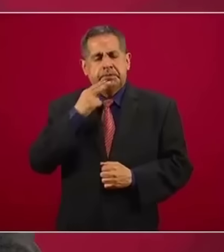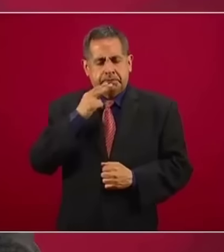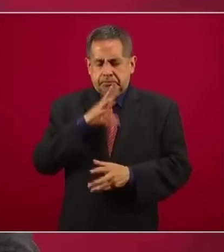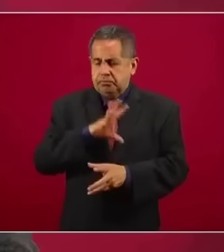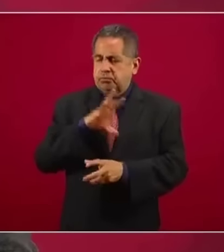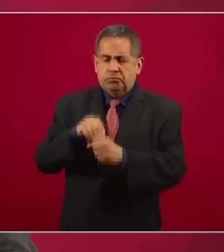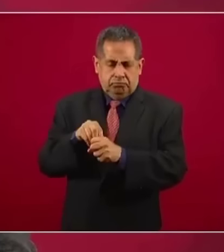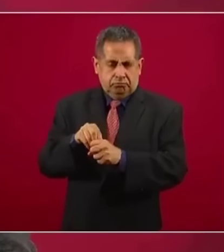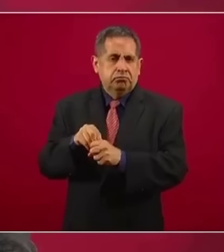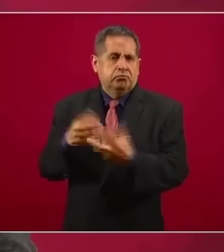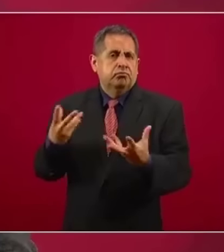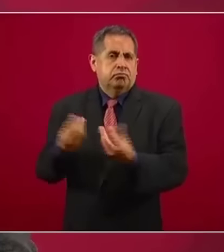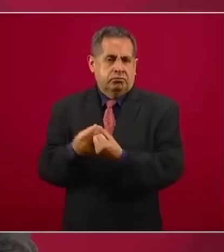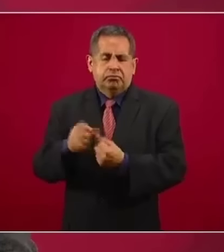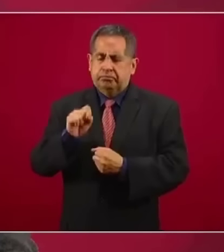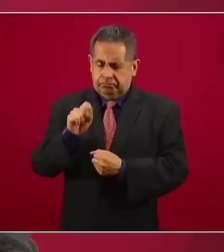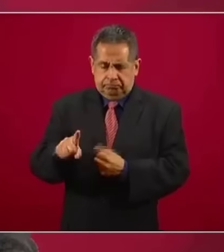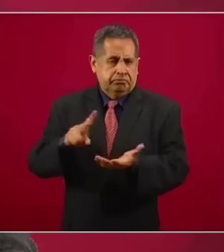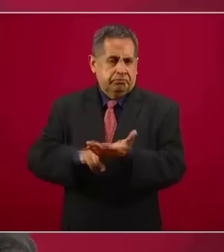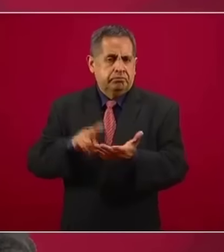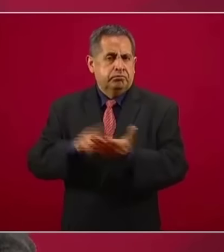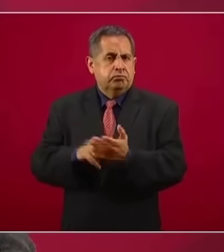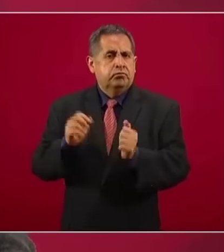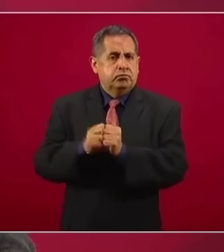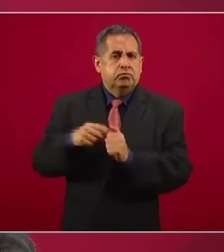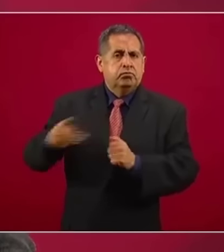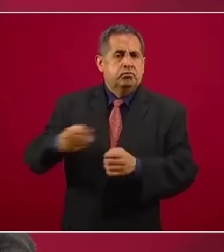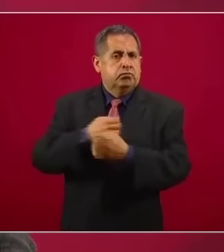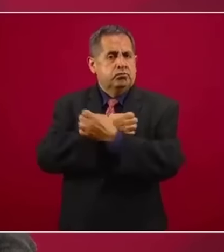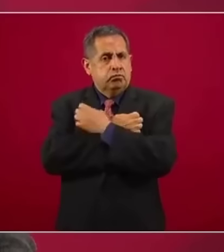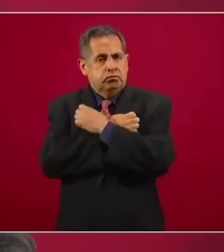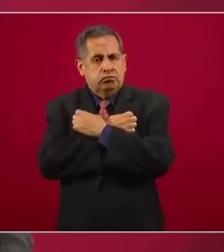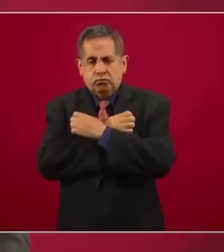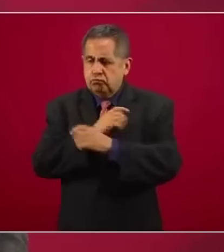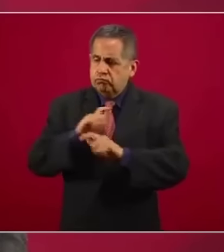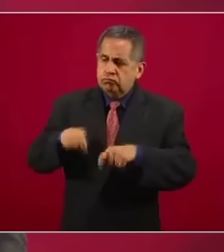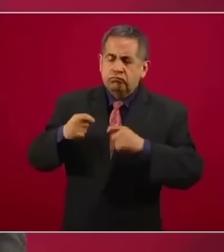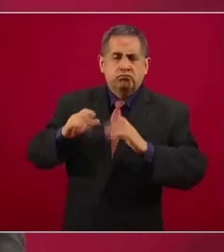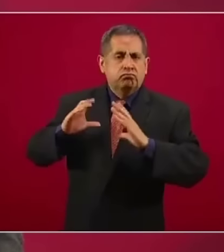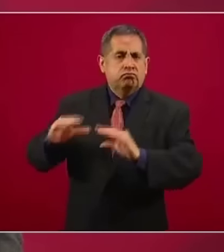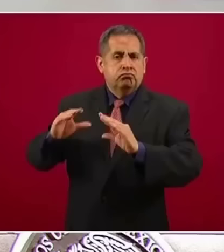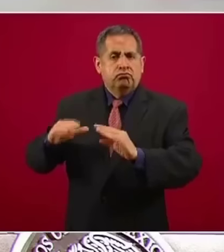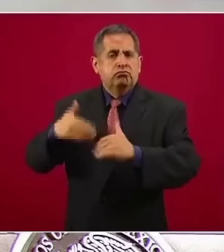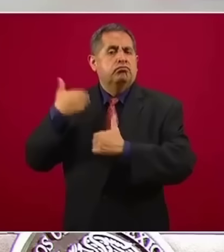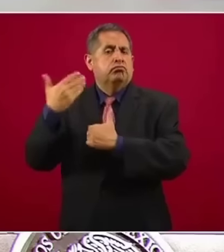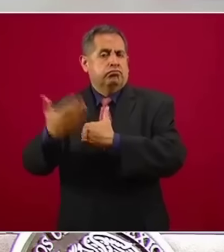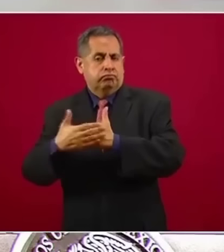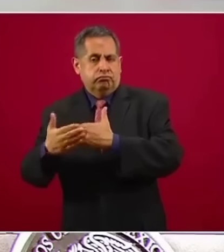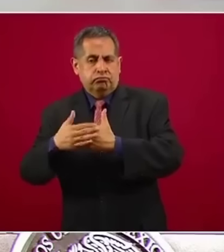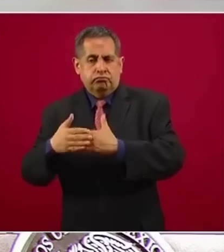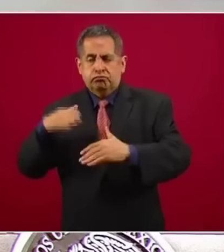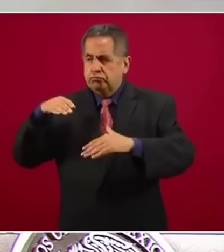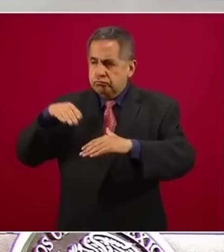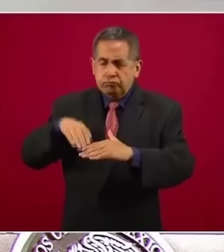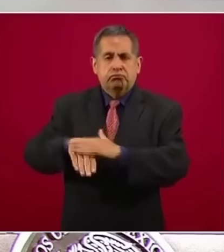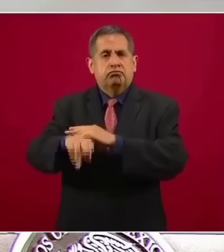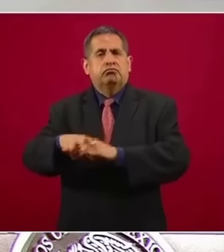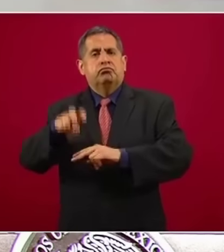parte de la educación que se va a continuar de manera